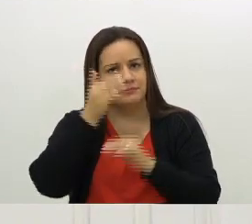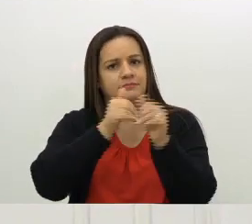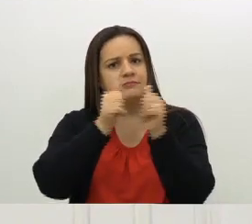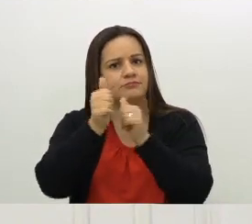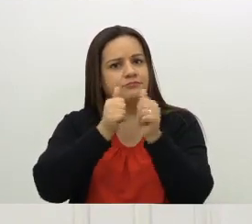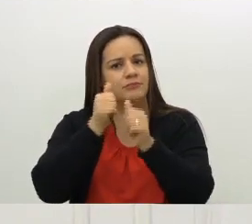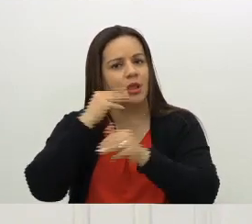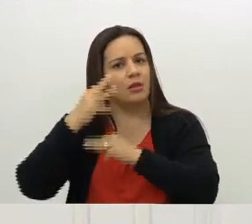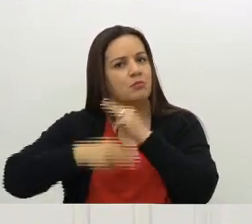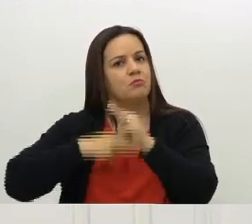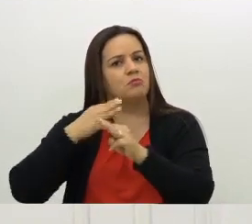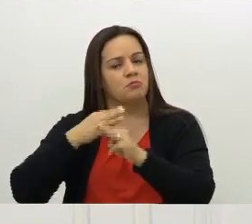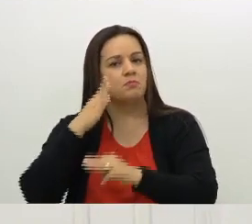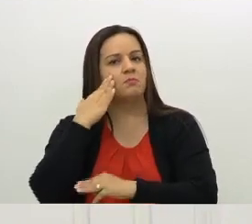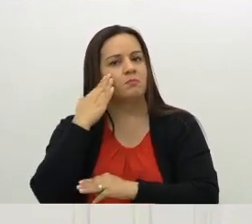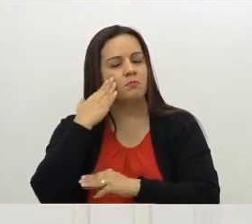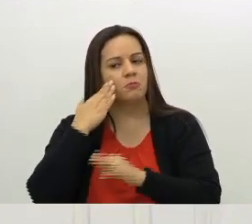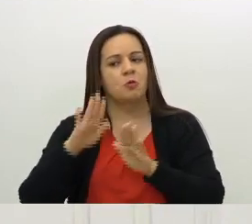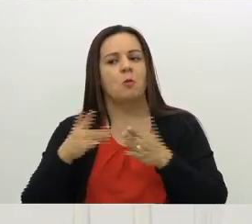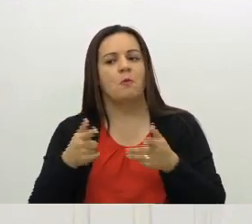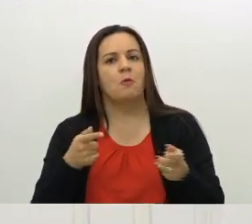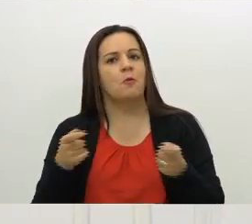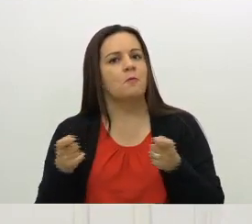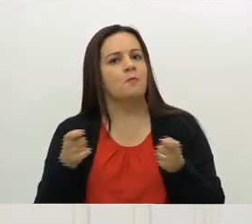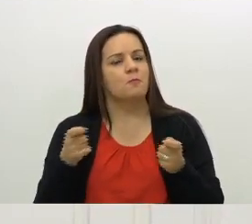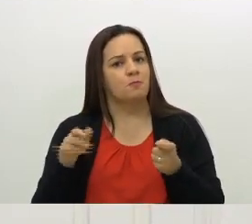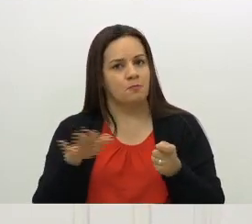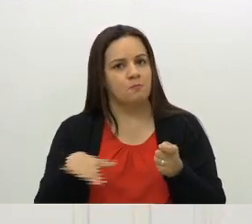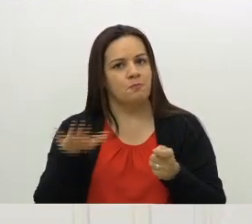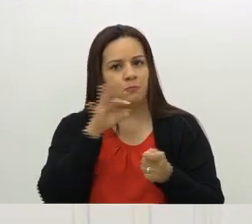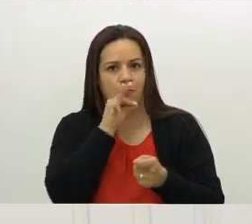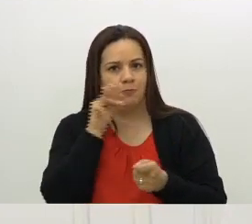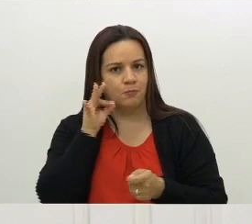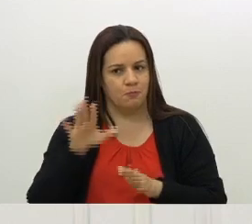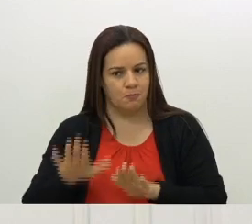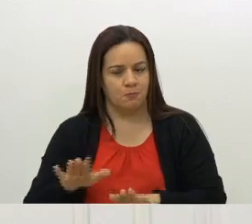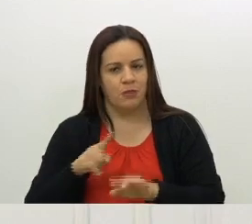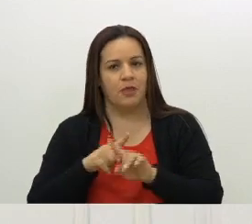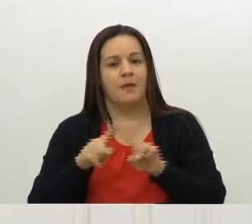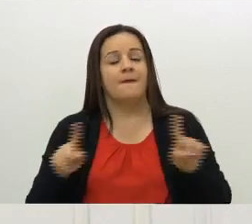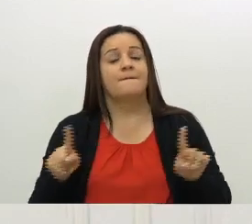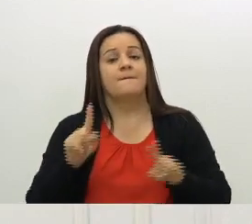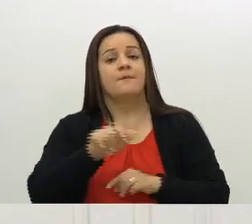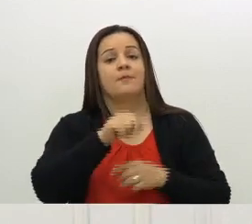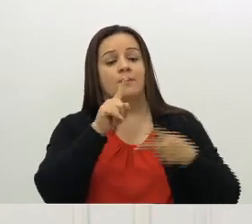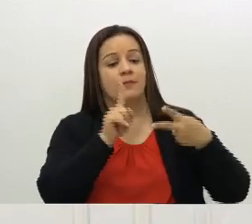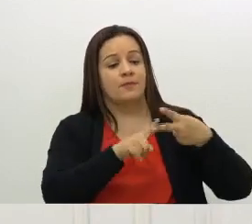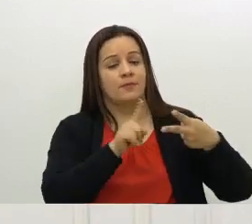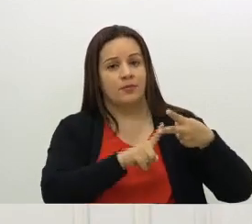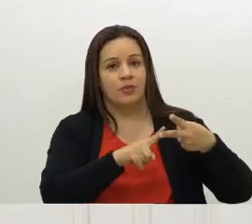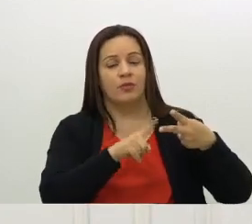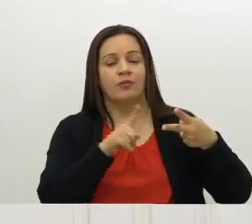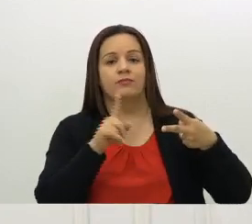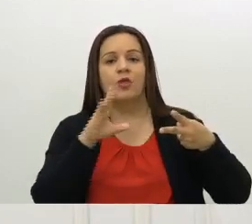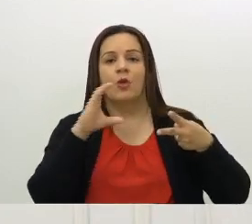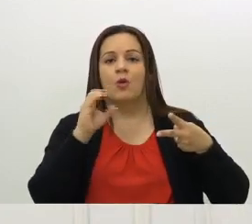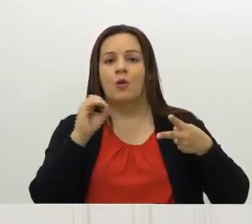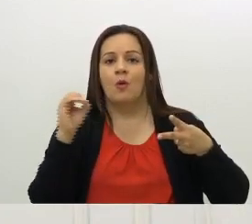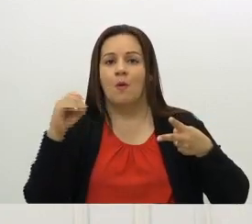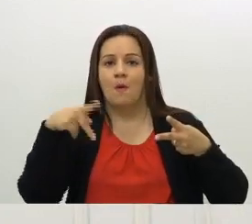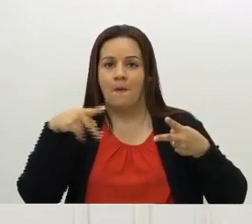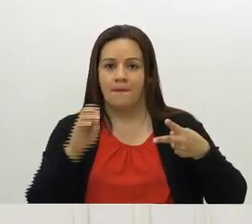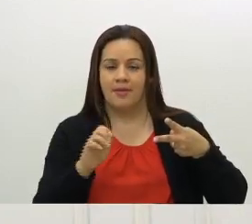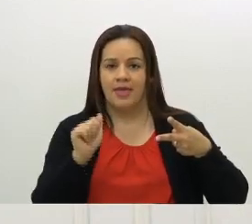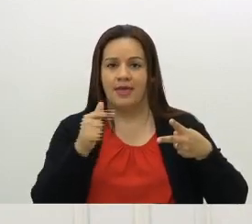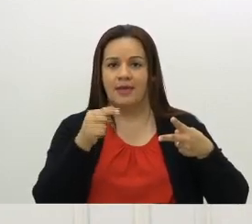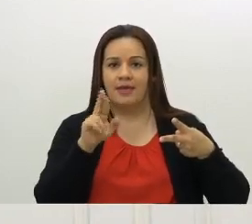cómo manejar un ingenio. Y el otro requisito es que Copeatirro estuviera integrado